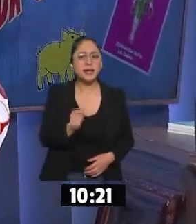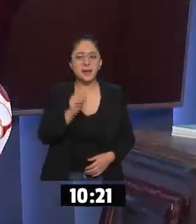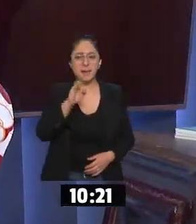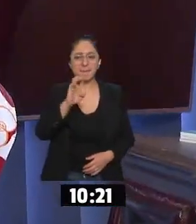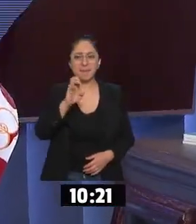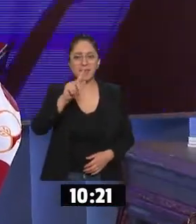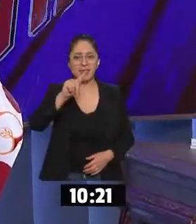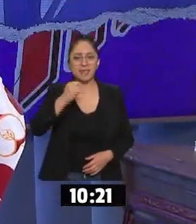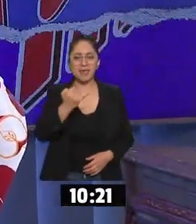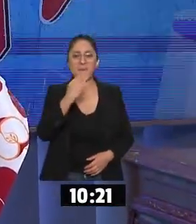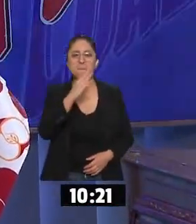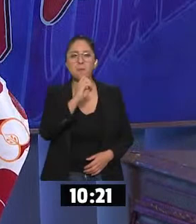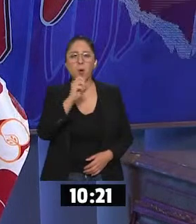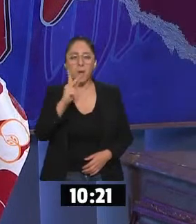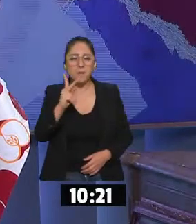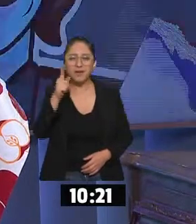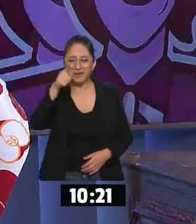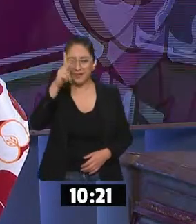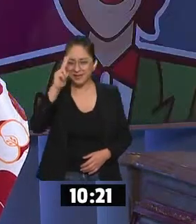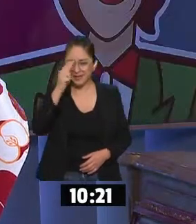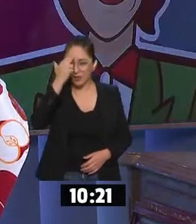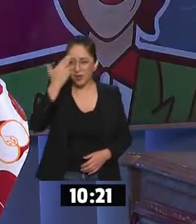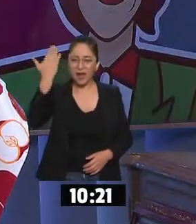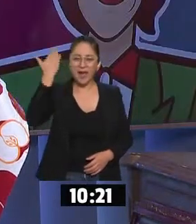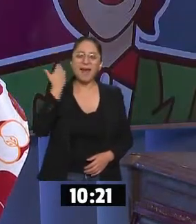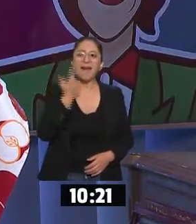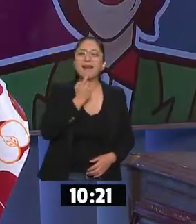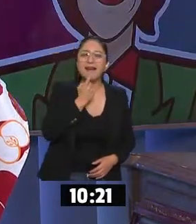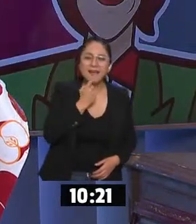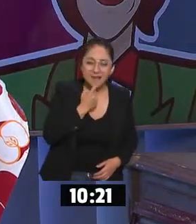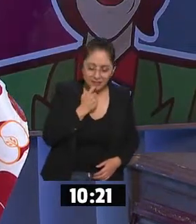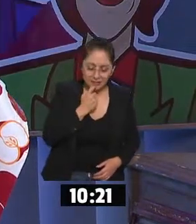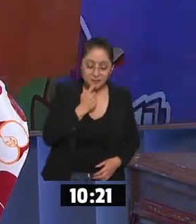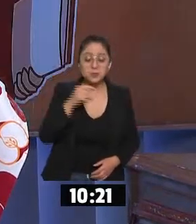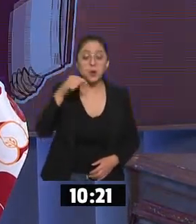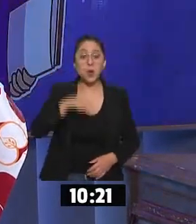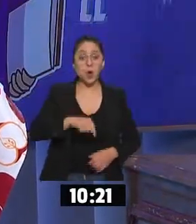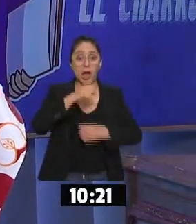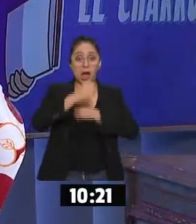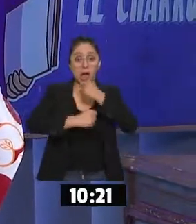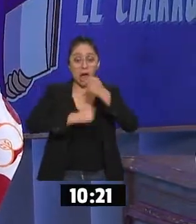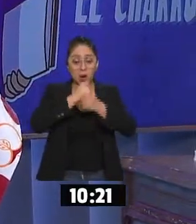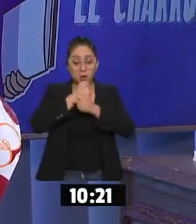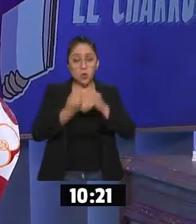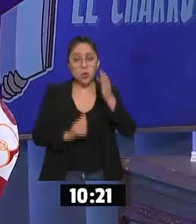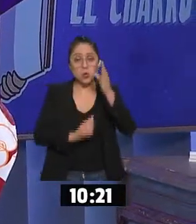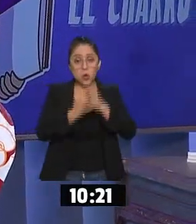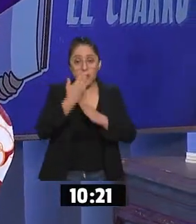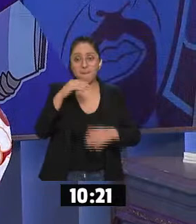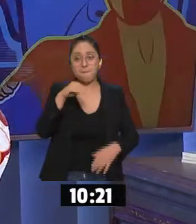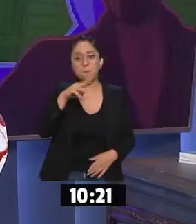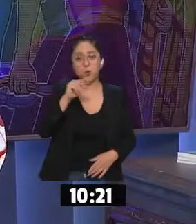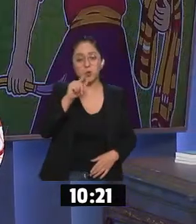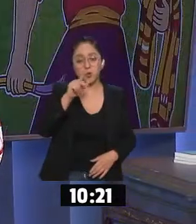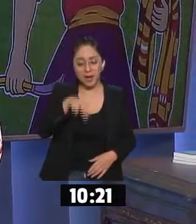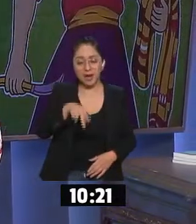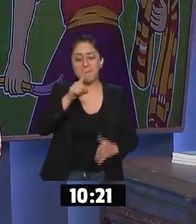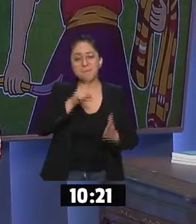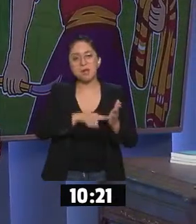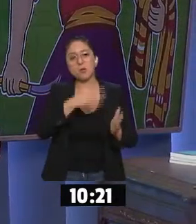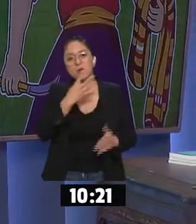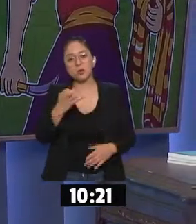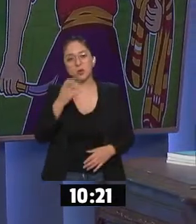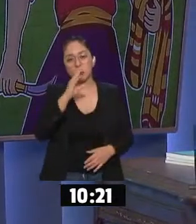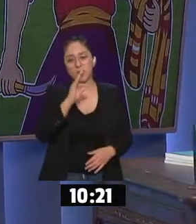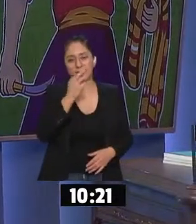Boop. ¿Se acuerda de esa caricatura? Sí, hoy es el Año Nuevo Musulmán, 1443. Los de Lulu